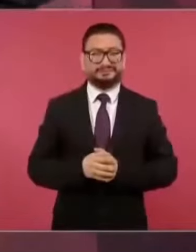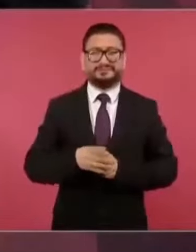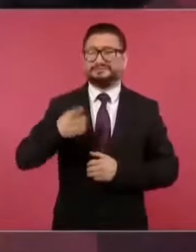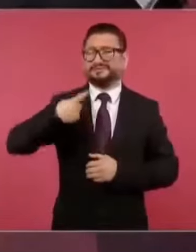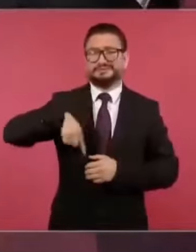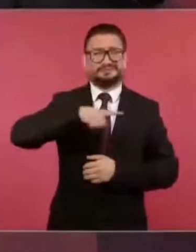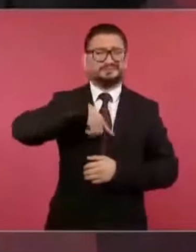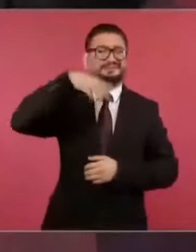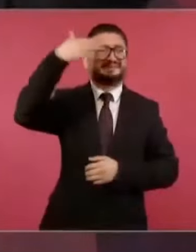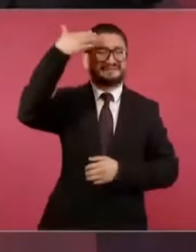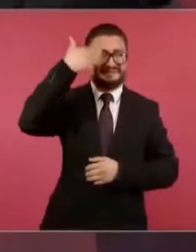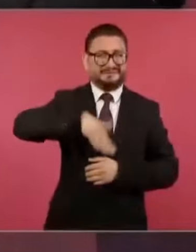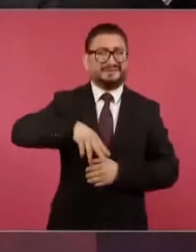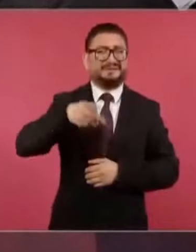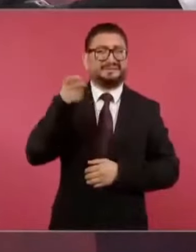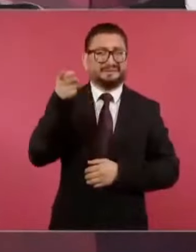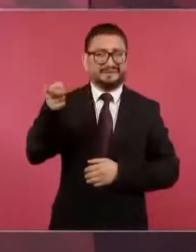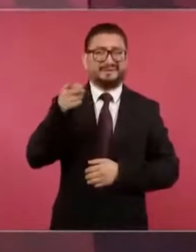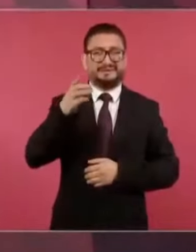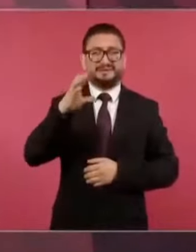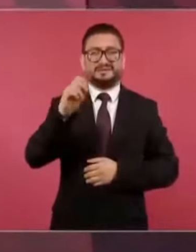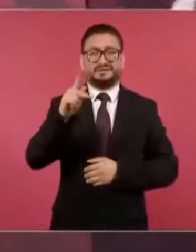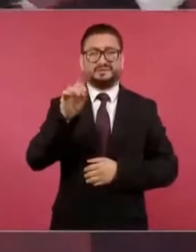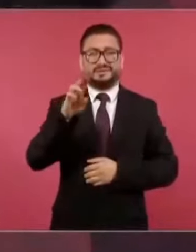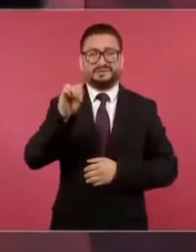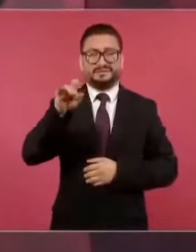sabemos que la Coparmex